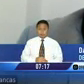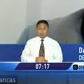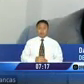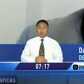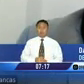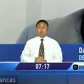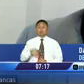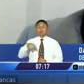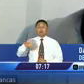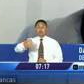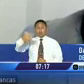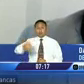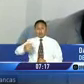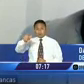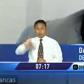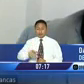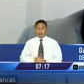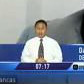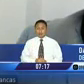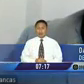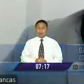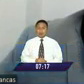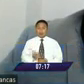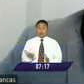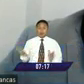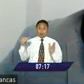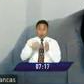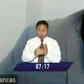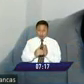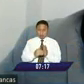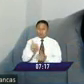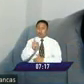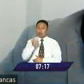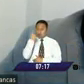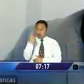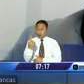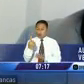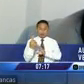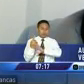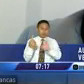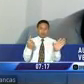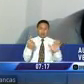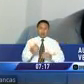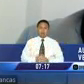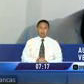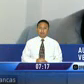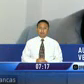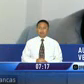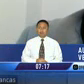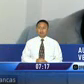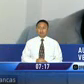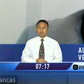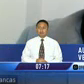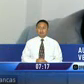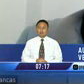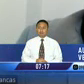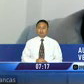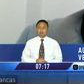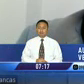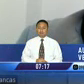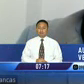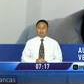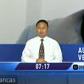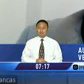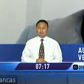a confirmar ya el caso. No se debe repetir una prueba. Esa prueba ya es confirmatoria. Y en